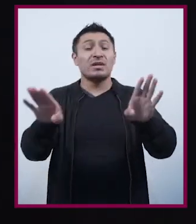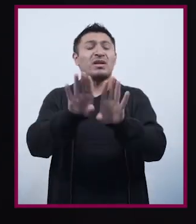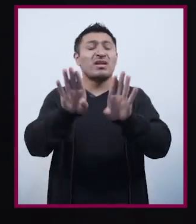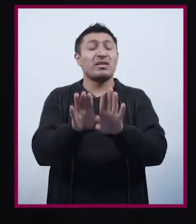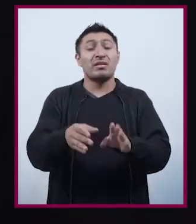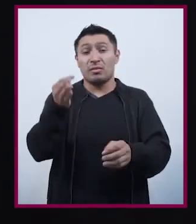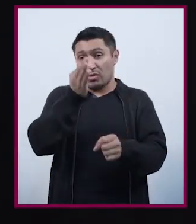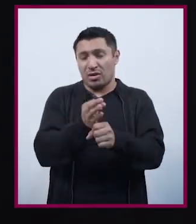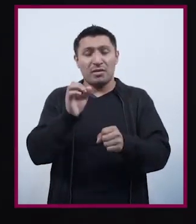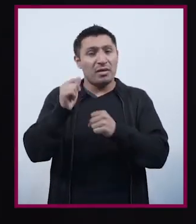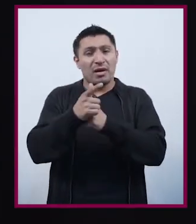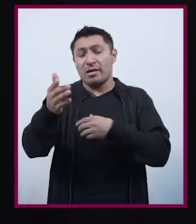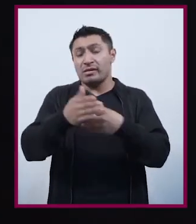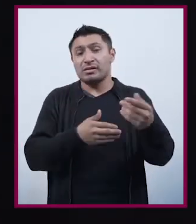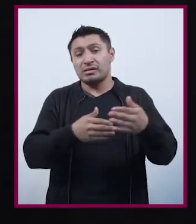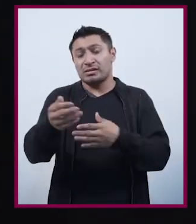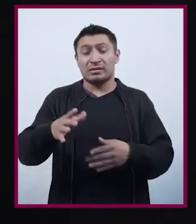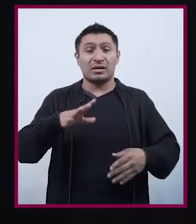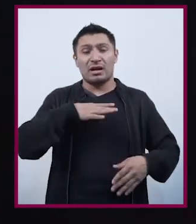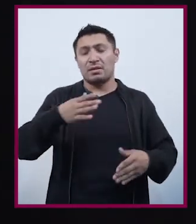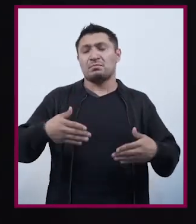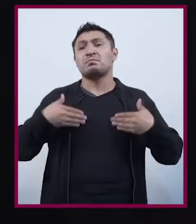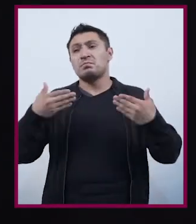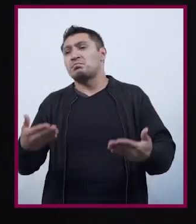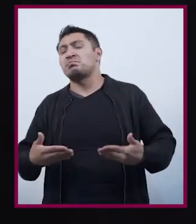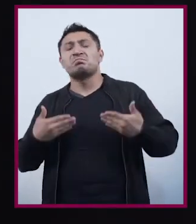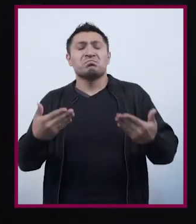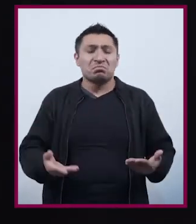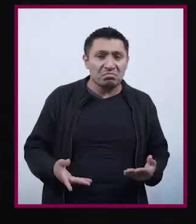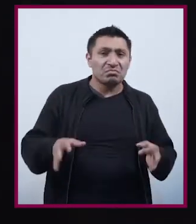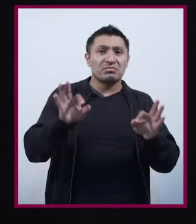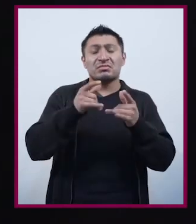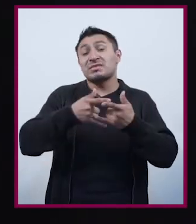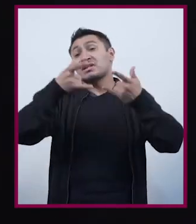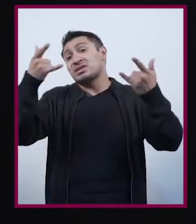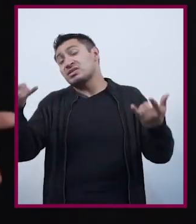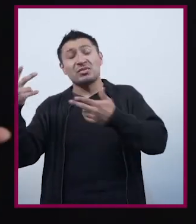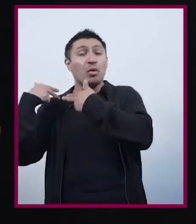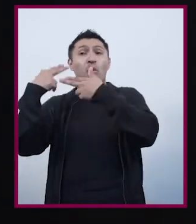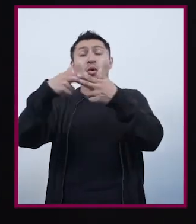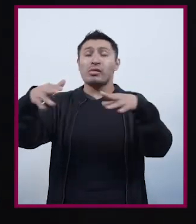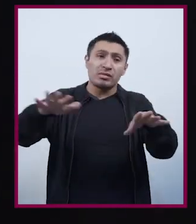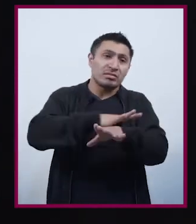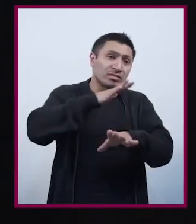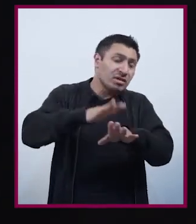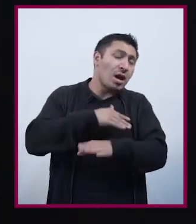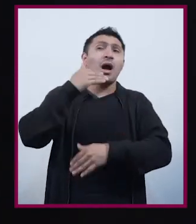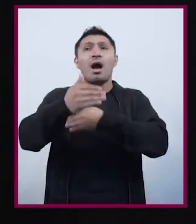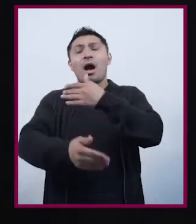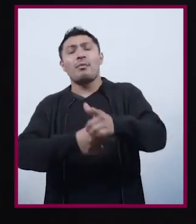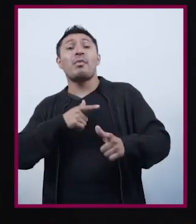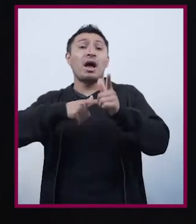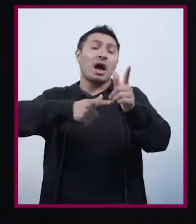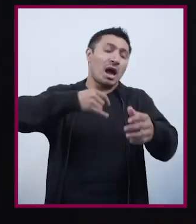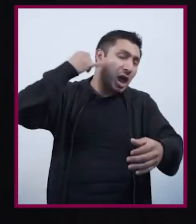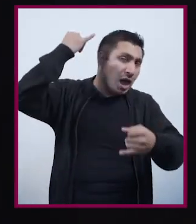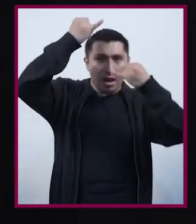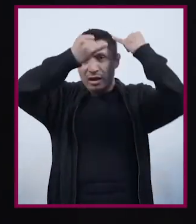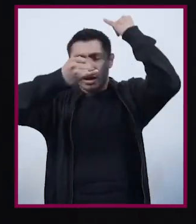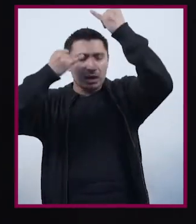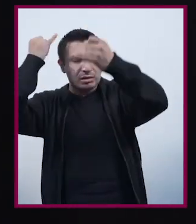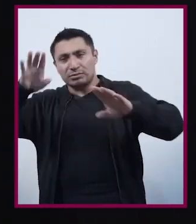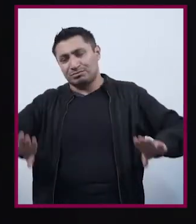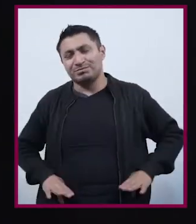de cómo un fenómeno en la actualidad es el resultado de diferentes procesos históricos, cambiante, coexistente,